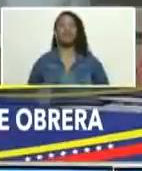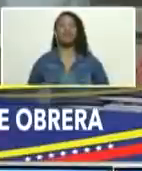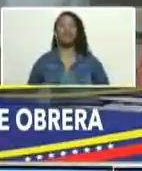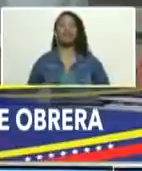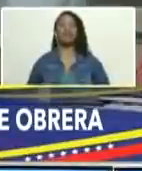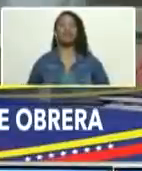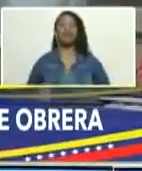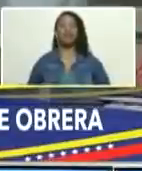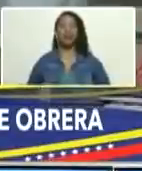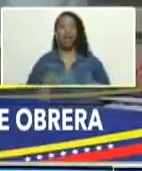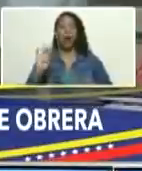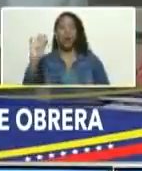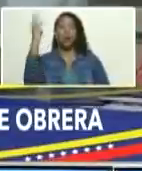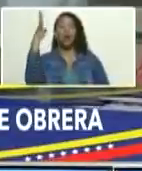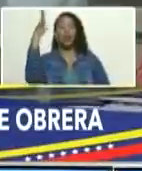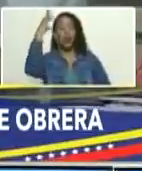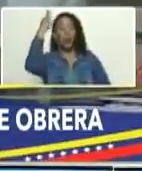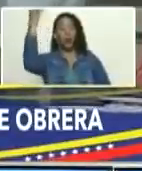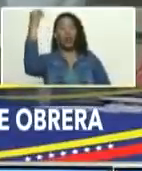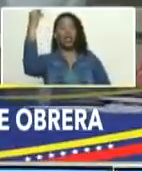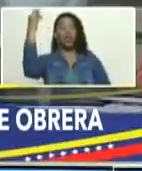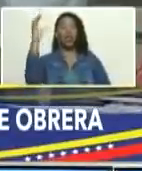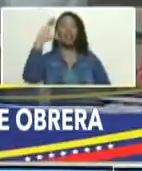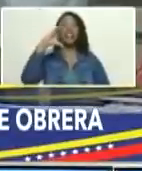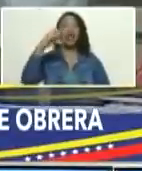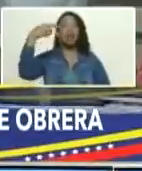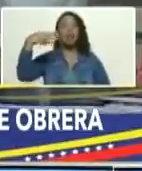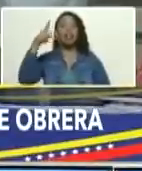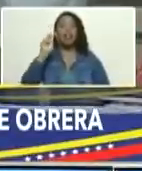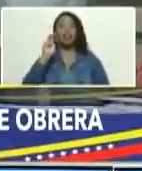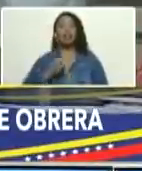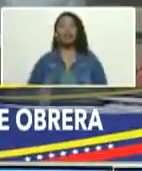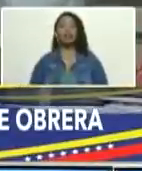Este cuarto congreso de la CPT,